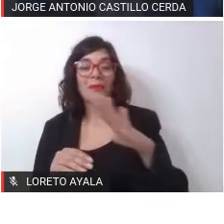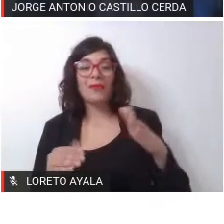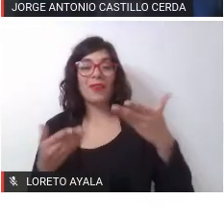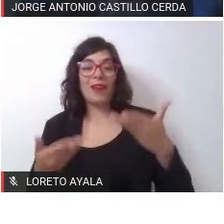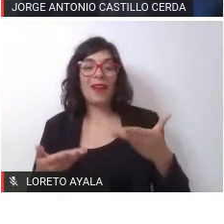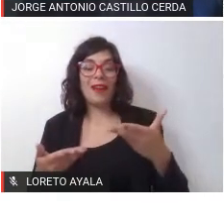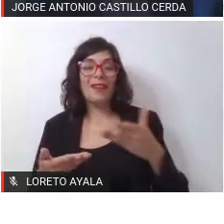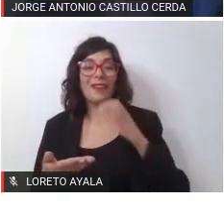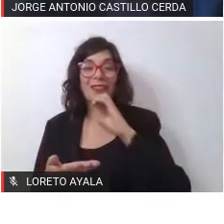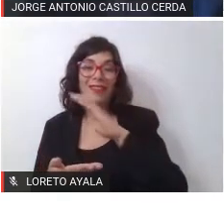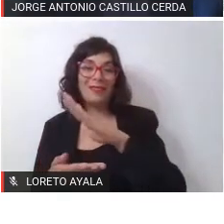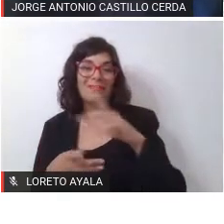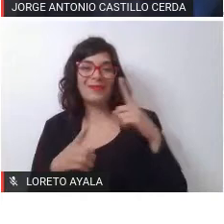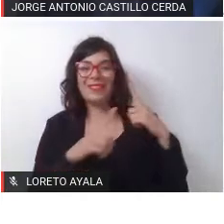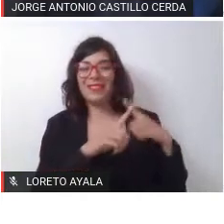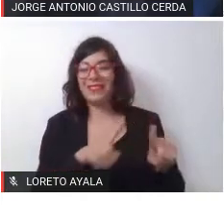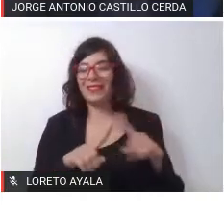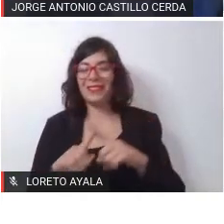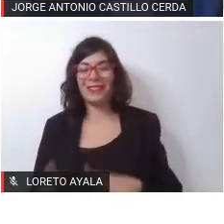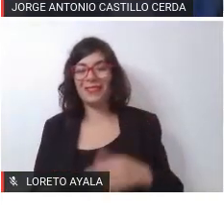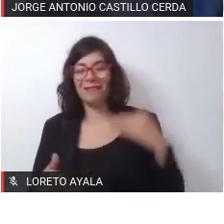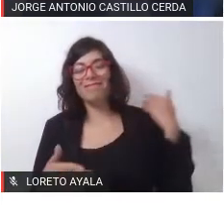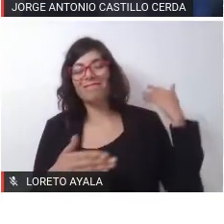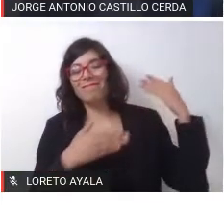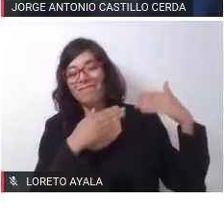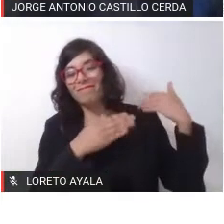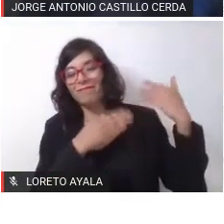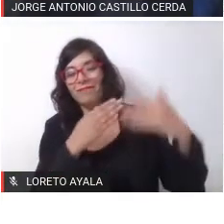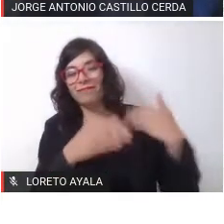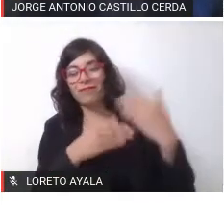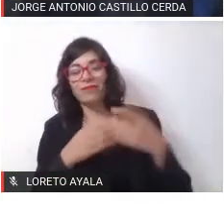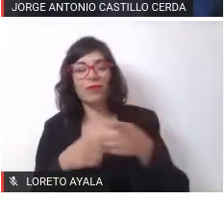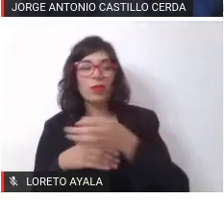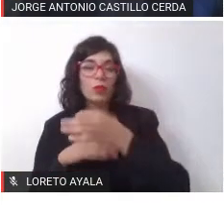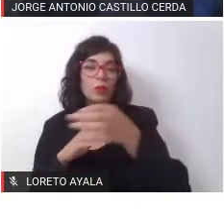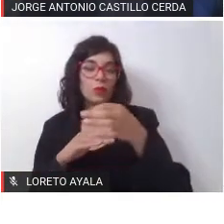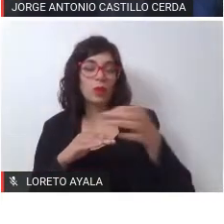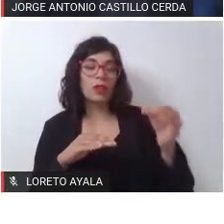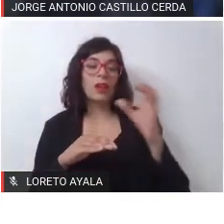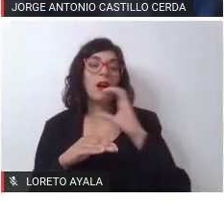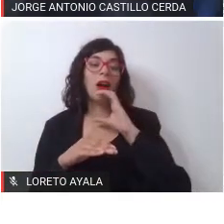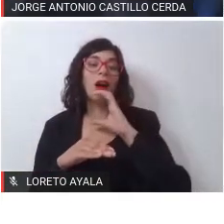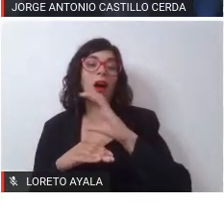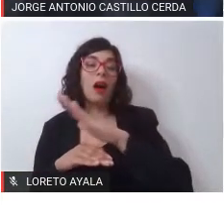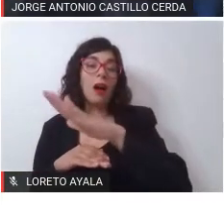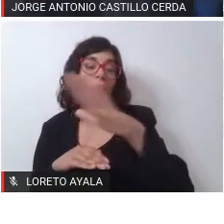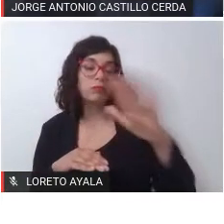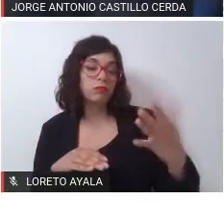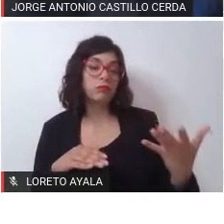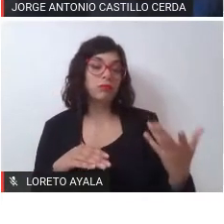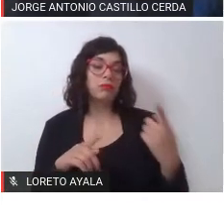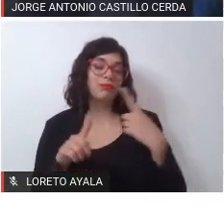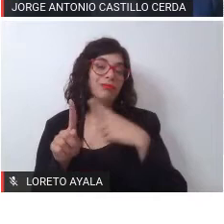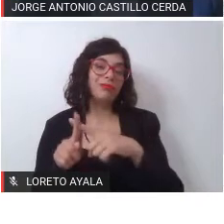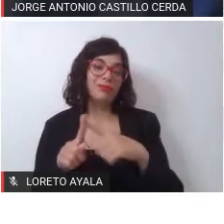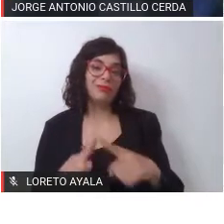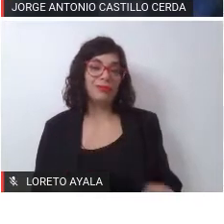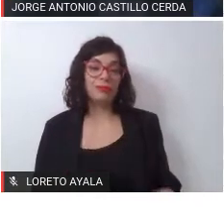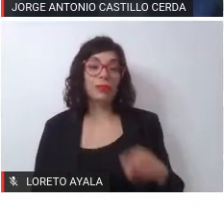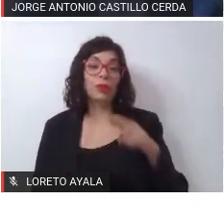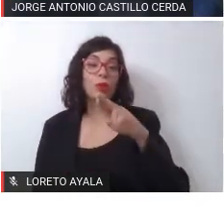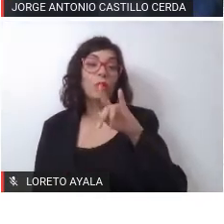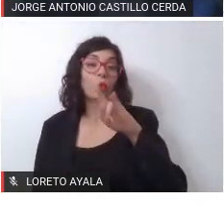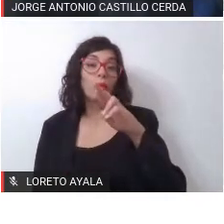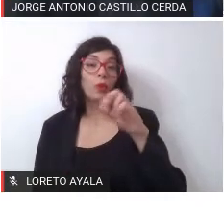nueva relación entre las ciudades de tamaño intermedio y los campos. Lo rural hoy también es